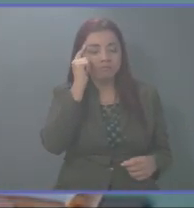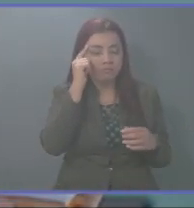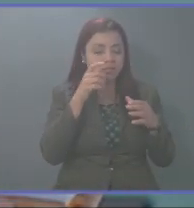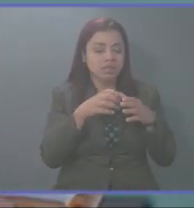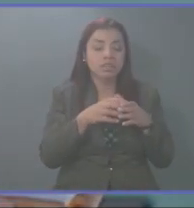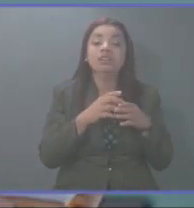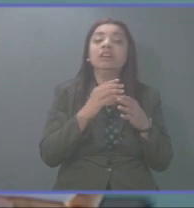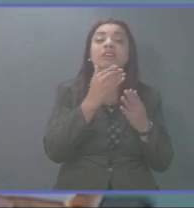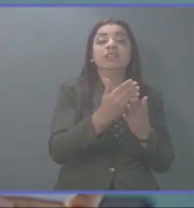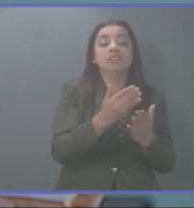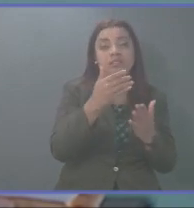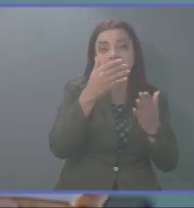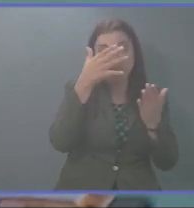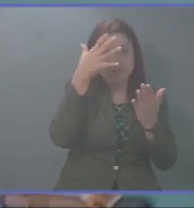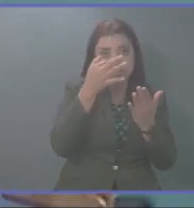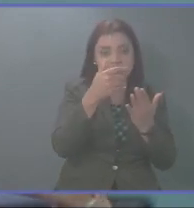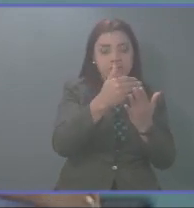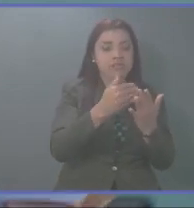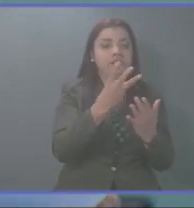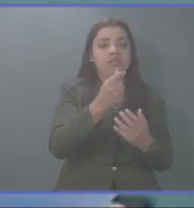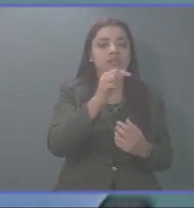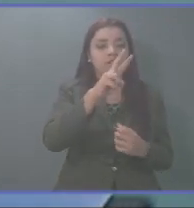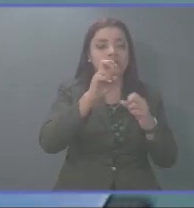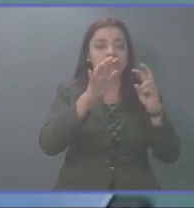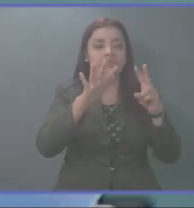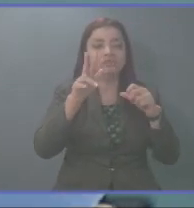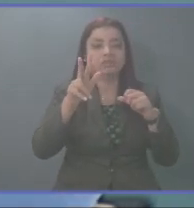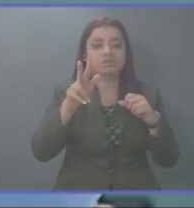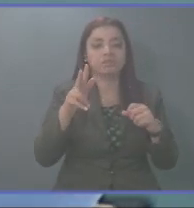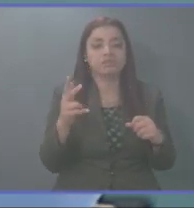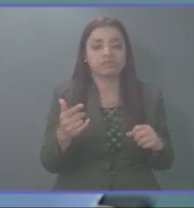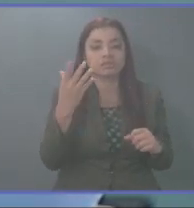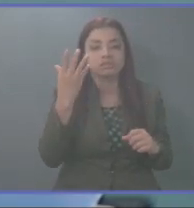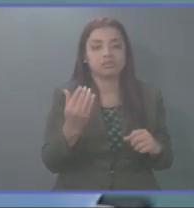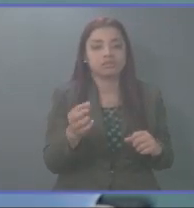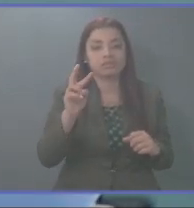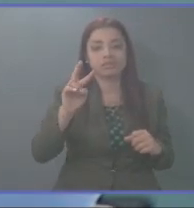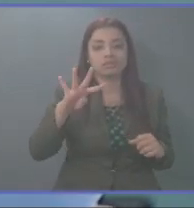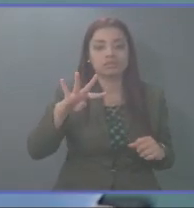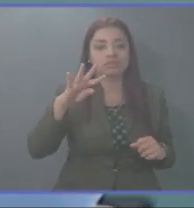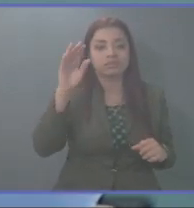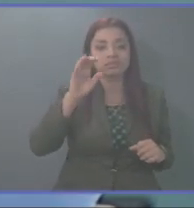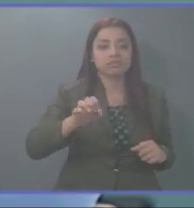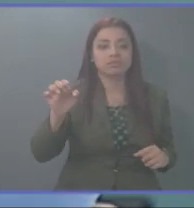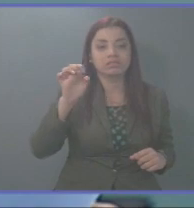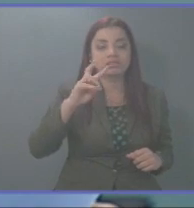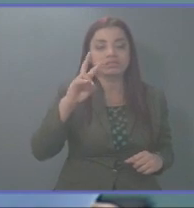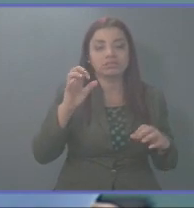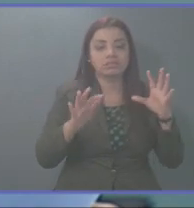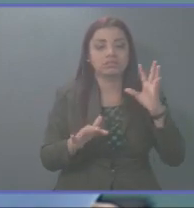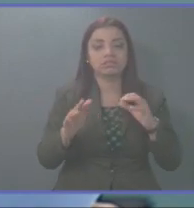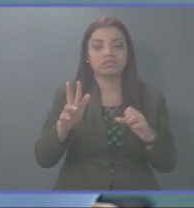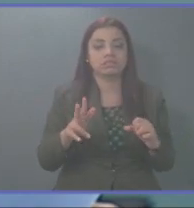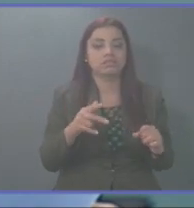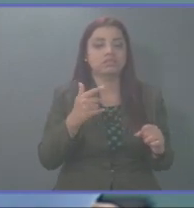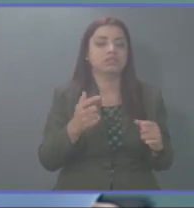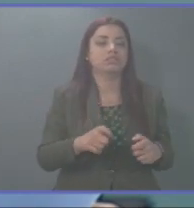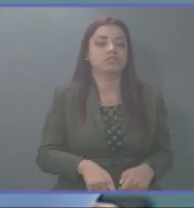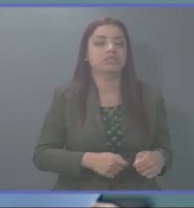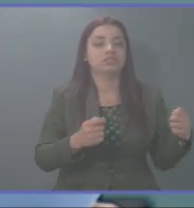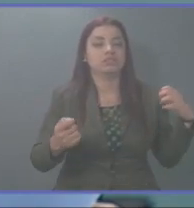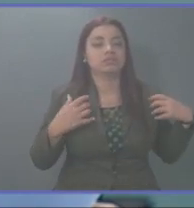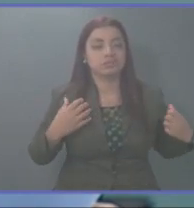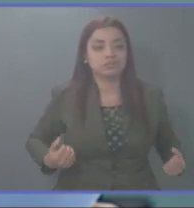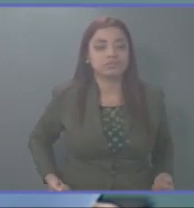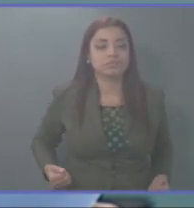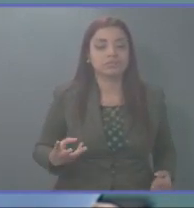1, que por decreto legislativo número 273, de fecha 24 de enero de 2013, publicado en el Diario Oficial